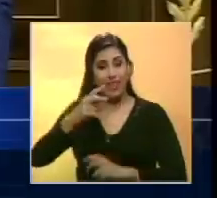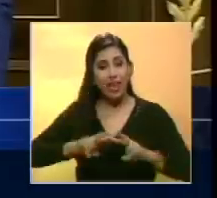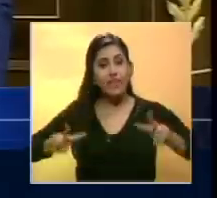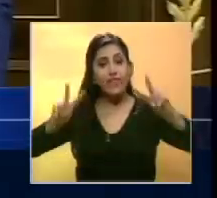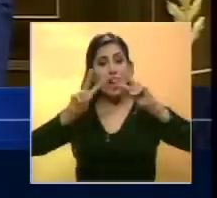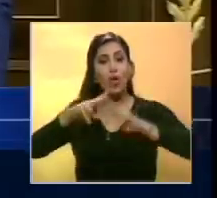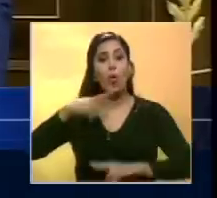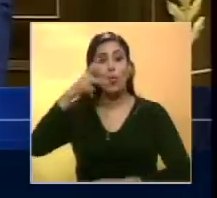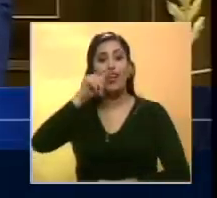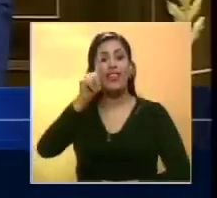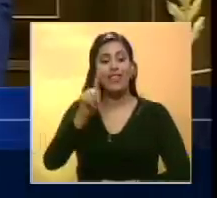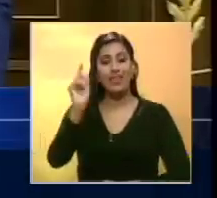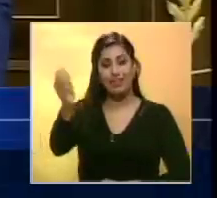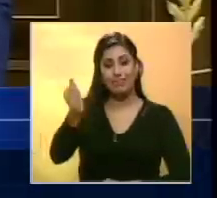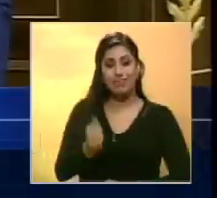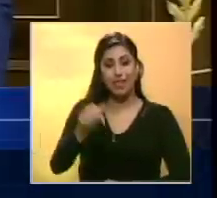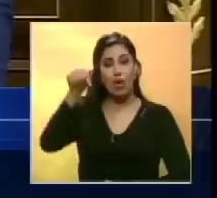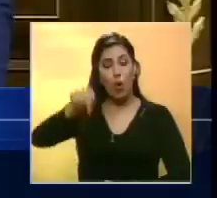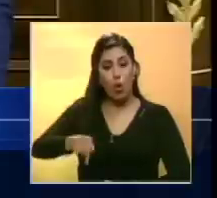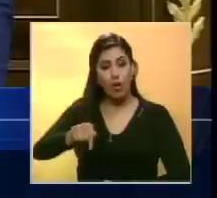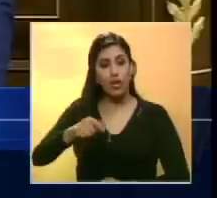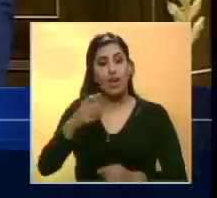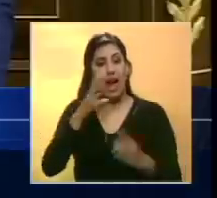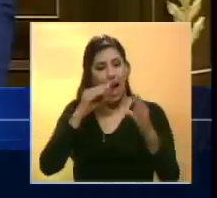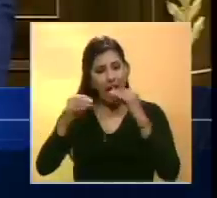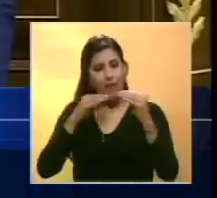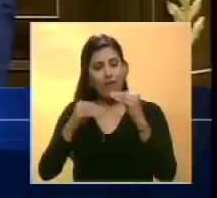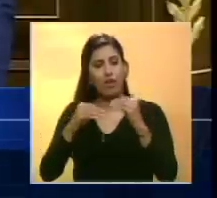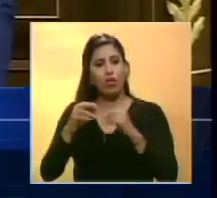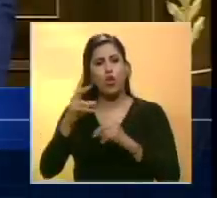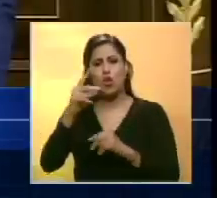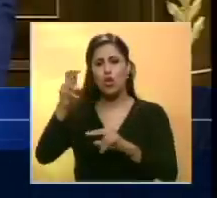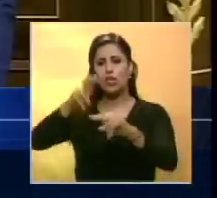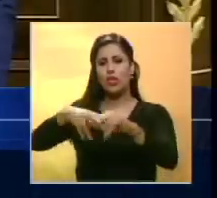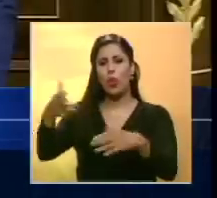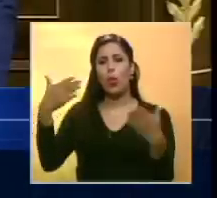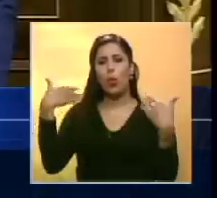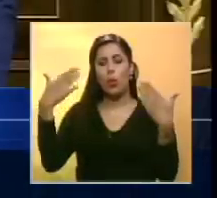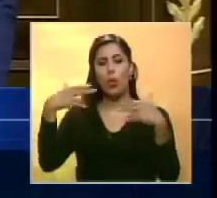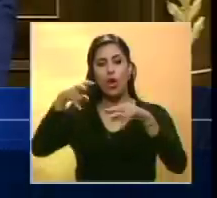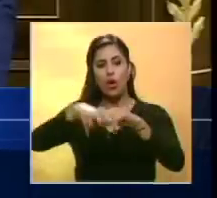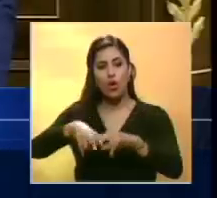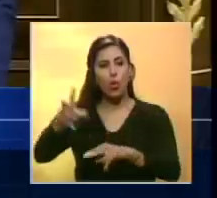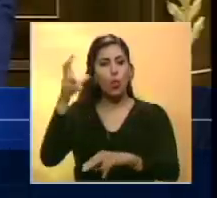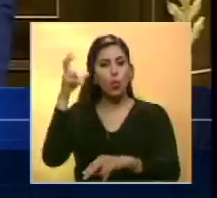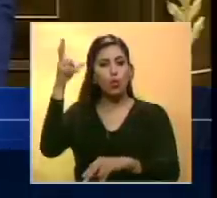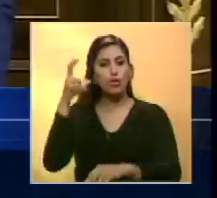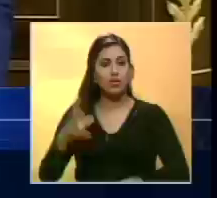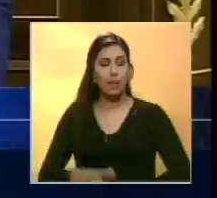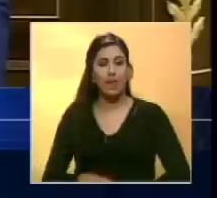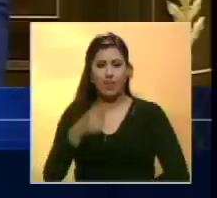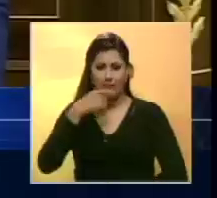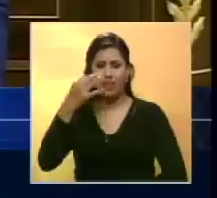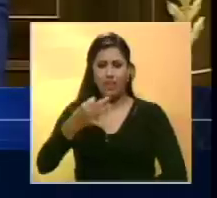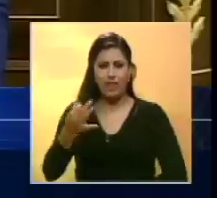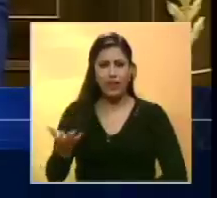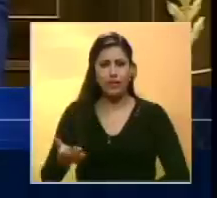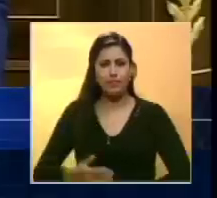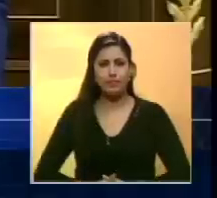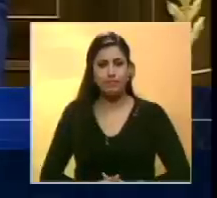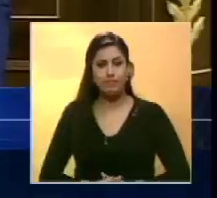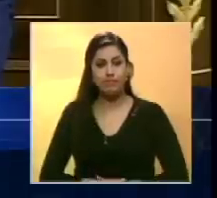valentía política, debería estar aquí hoy en la tribuna hablando y no sentado en su escaño escuchando. Esa es la